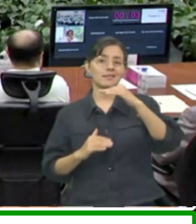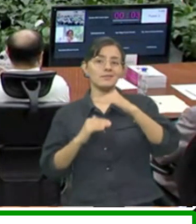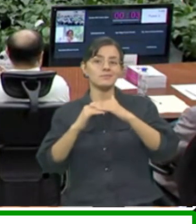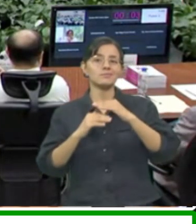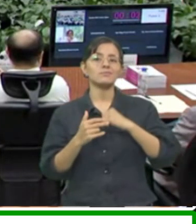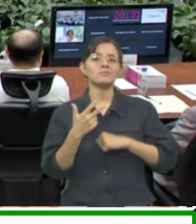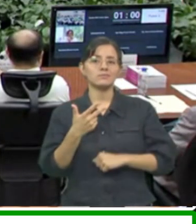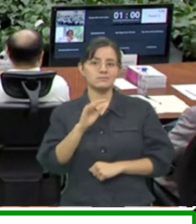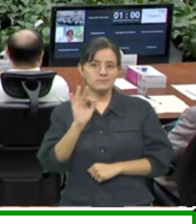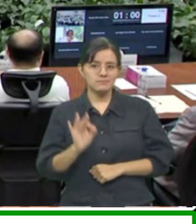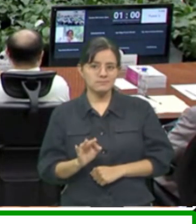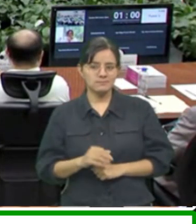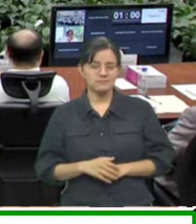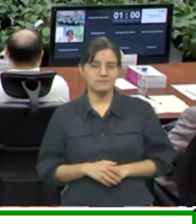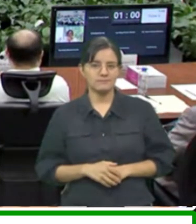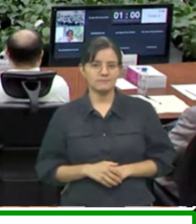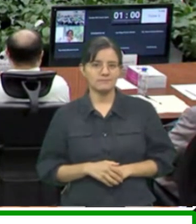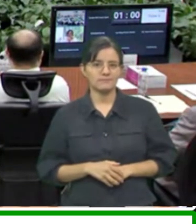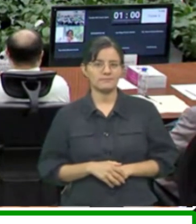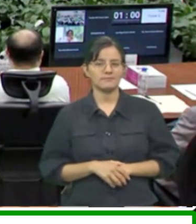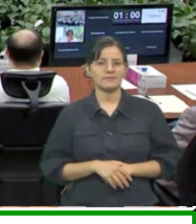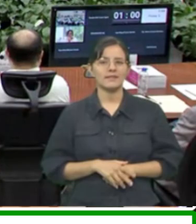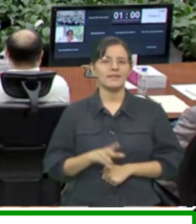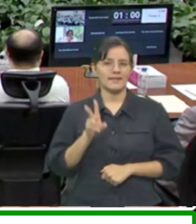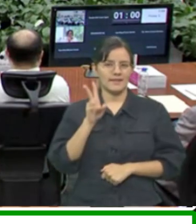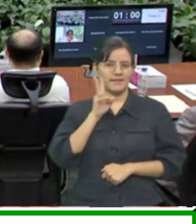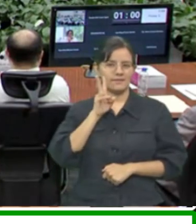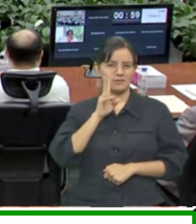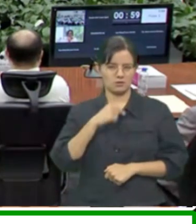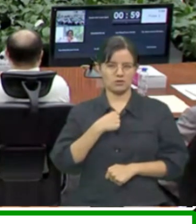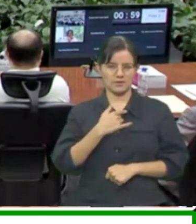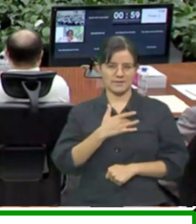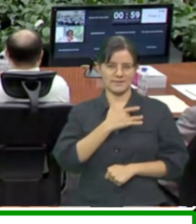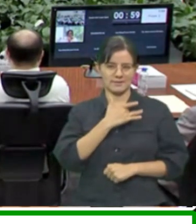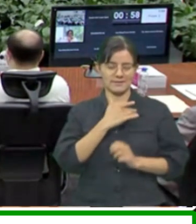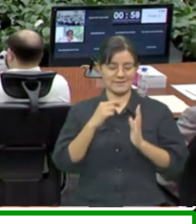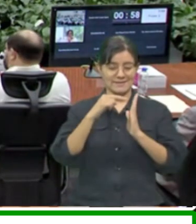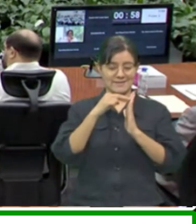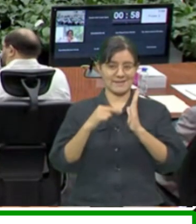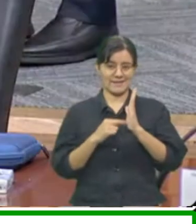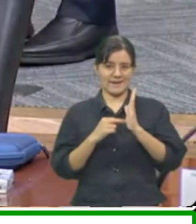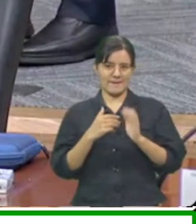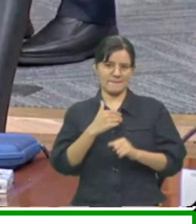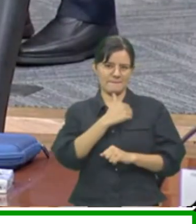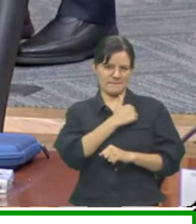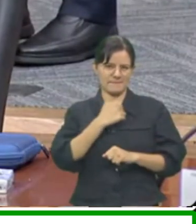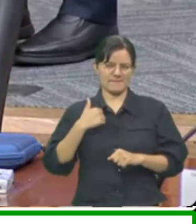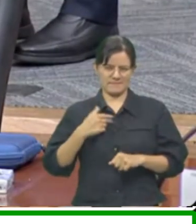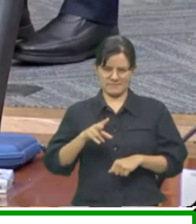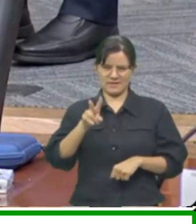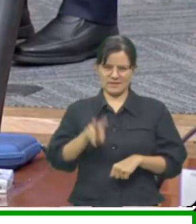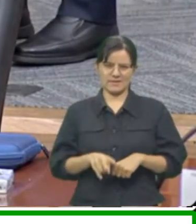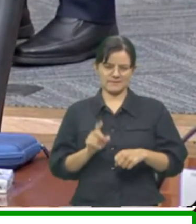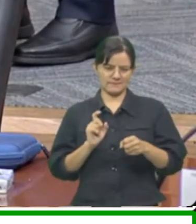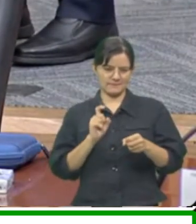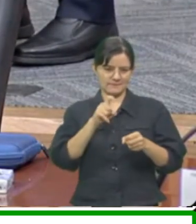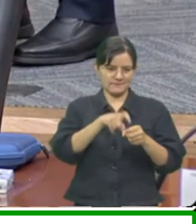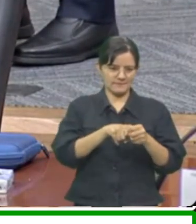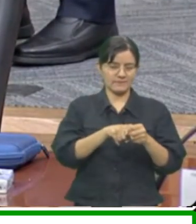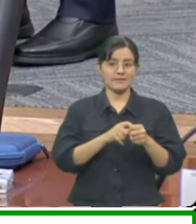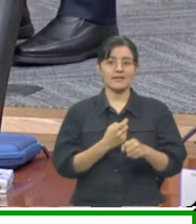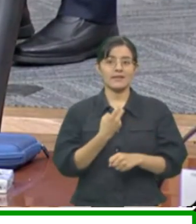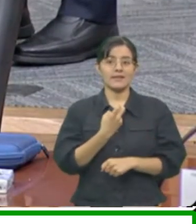ver, me parece que la regla de afiliación efectiva lo que hizo fue justamente concretar el